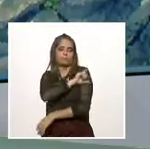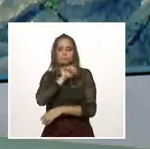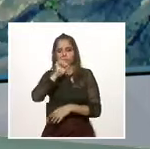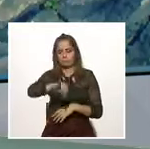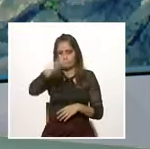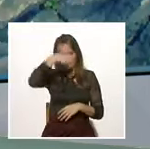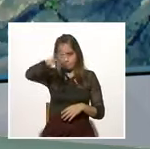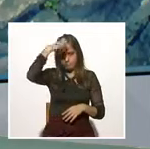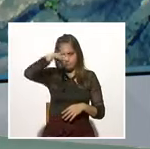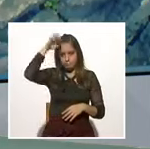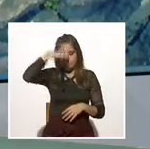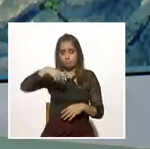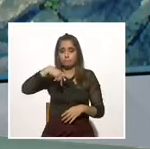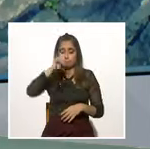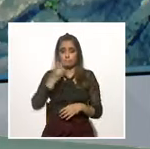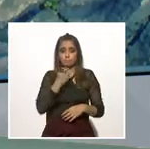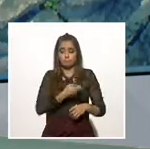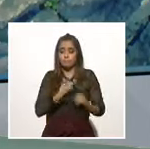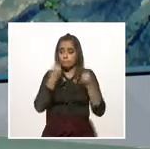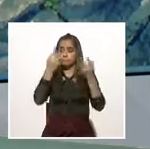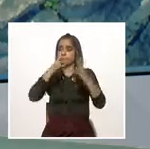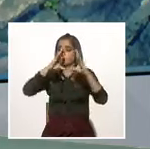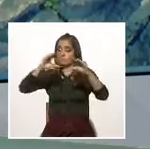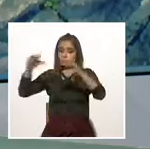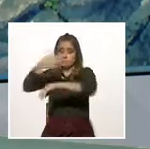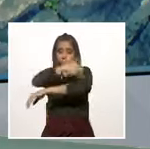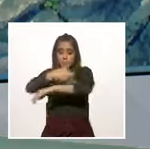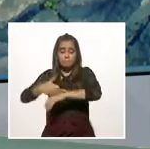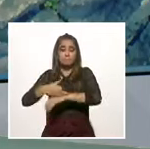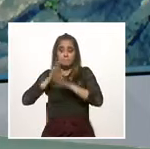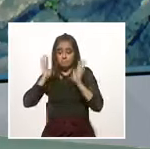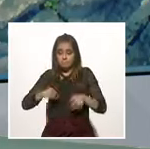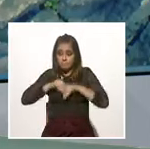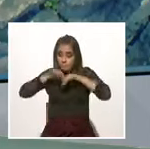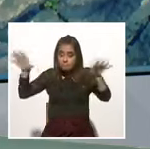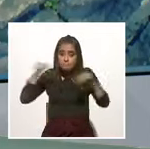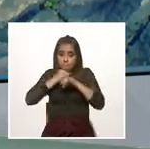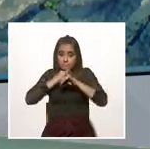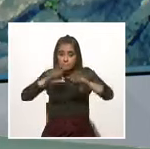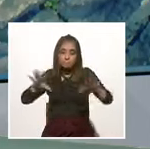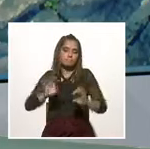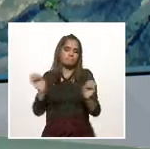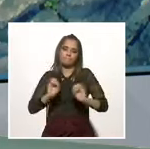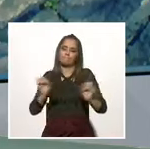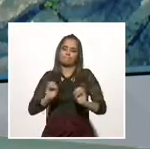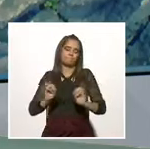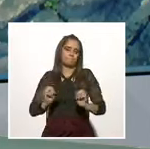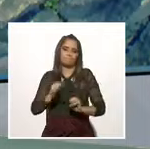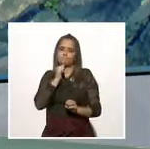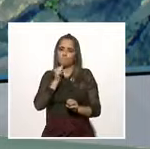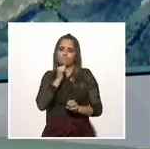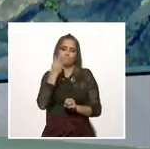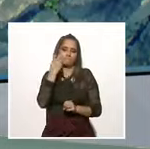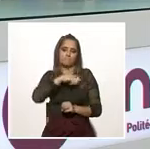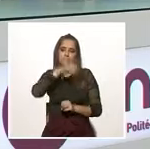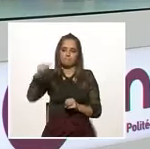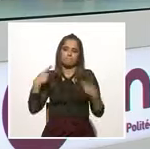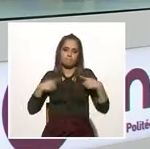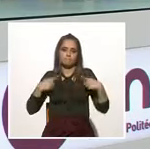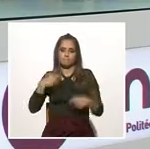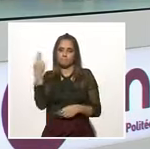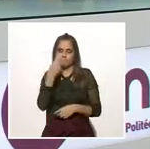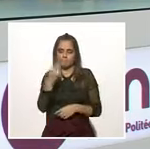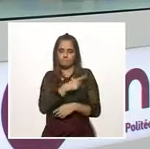no necesariamente son temas que hemos llevado al ámbito familiar al 100%. Así es. Vale la pena hacerlo, vale la pena detonar